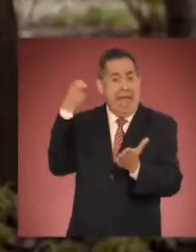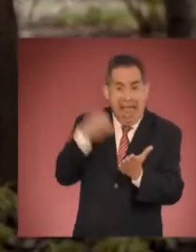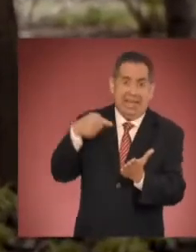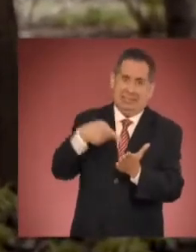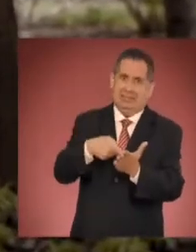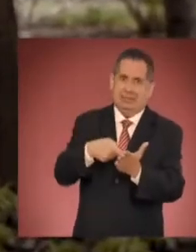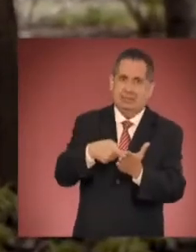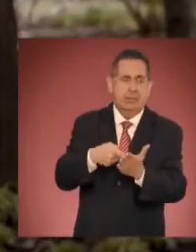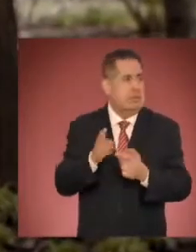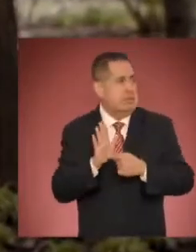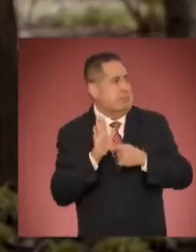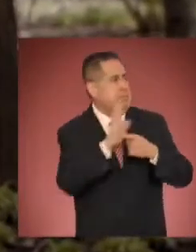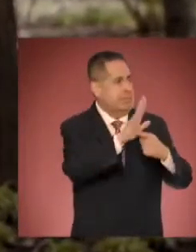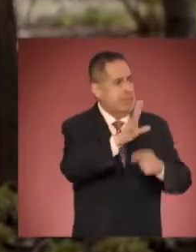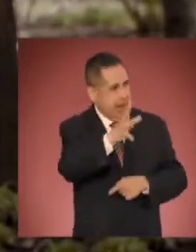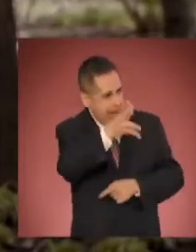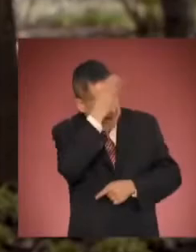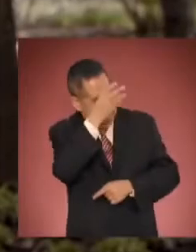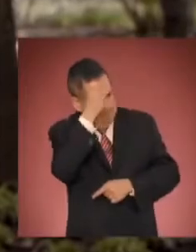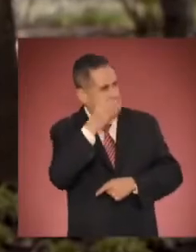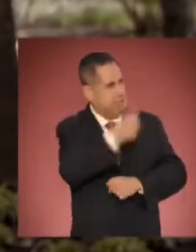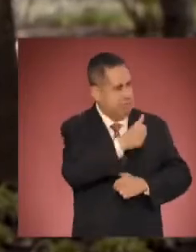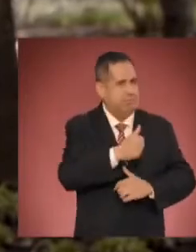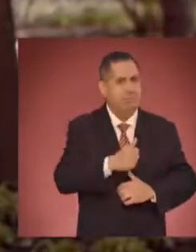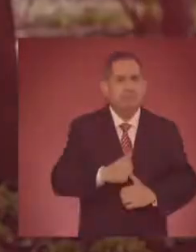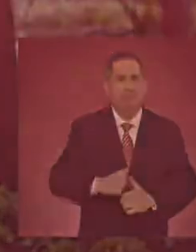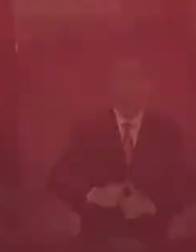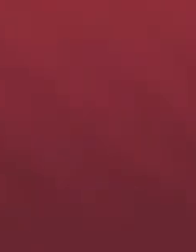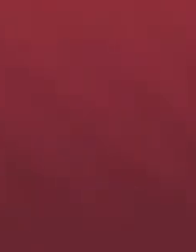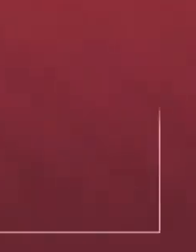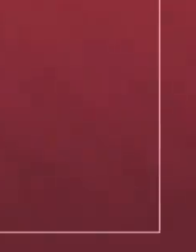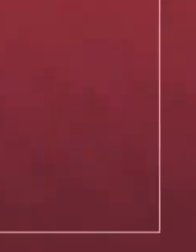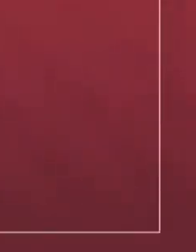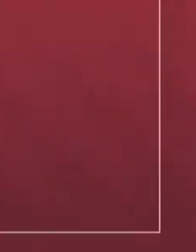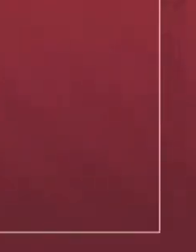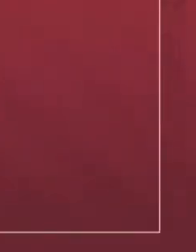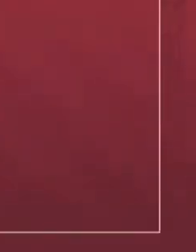Evangelio. Es para decirles tengan para que aprendan. Segundo informe.